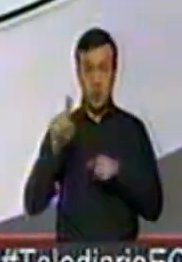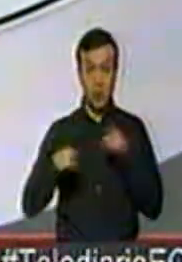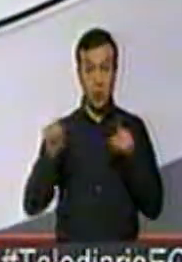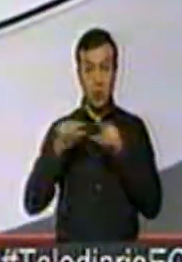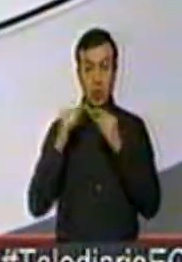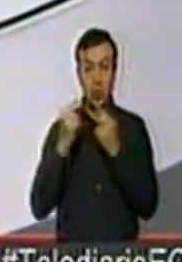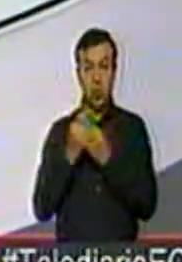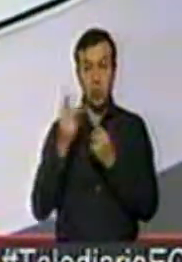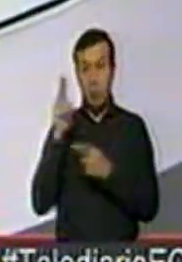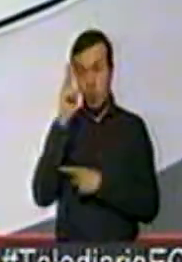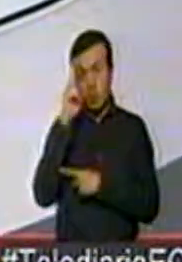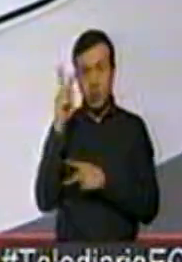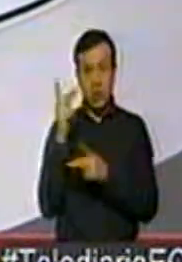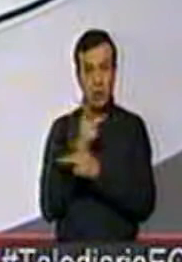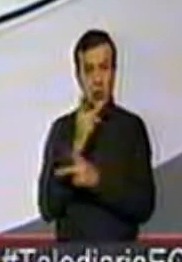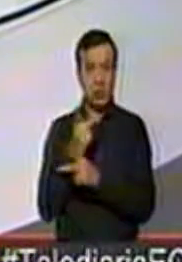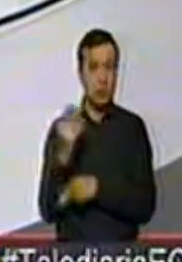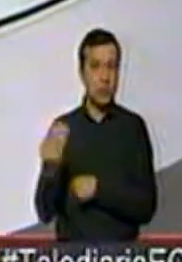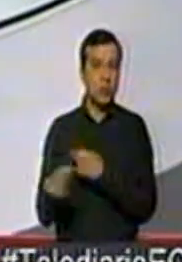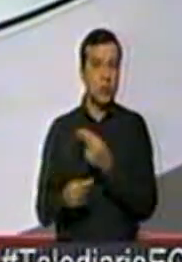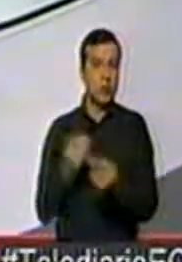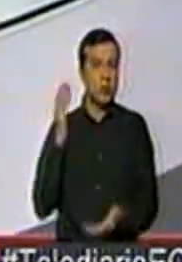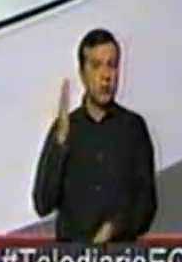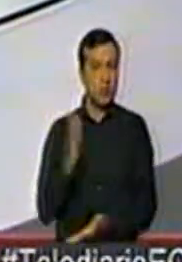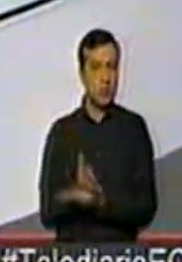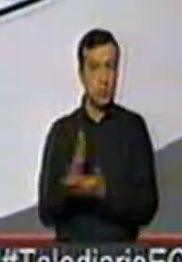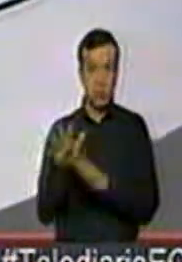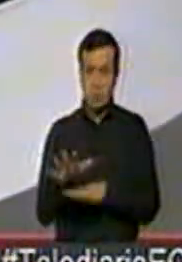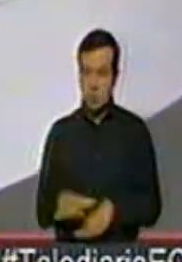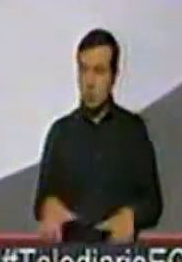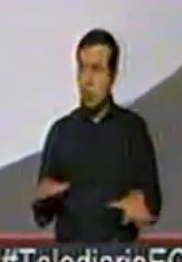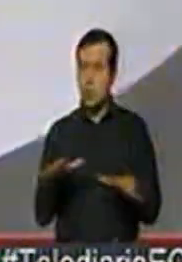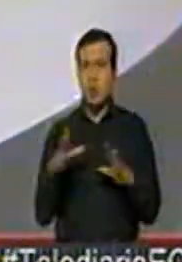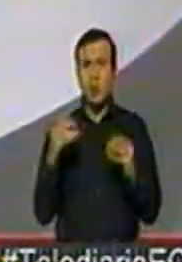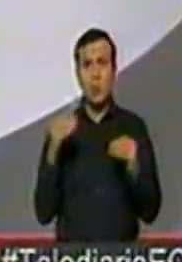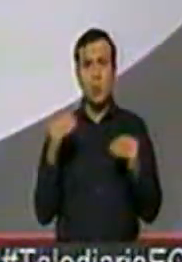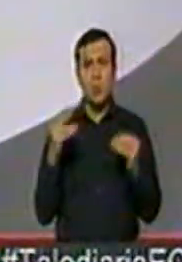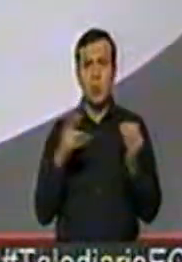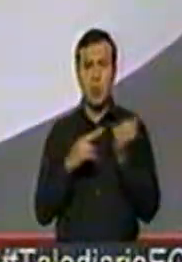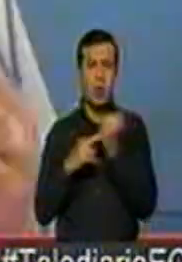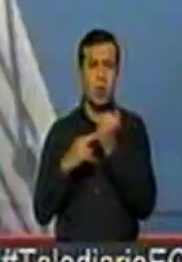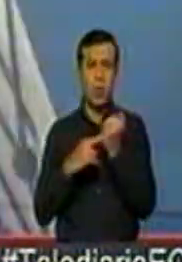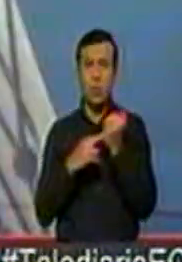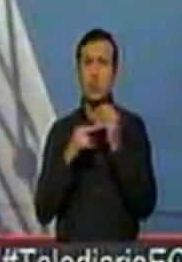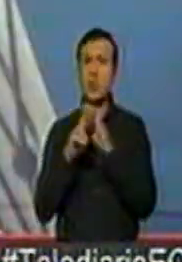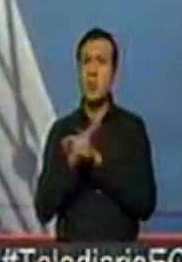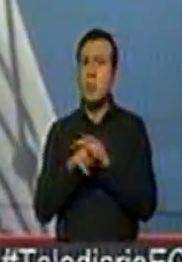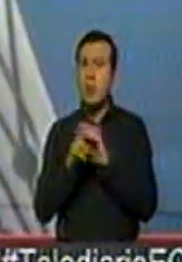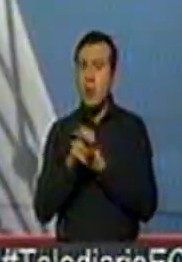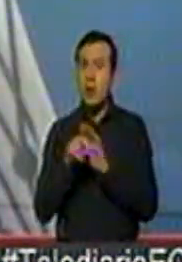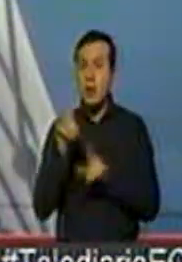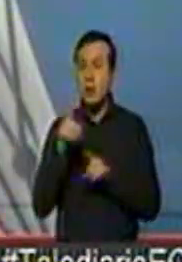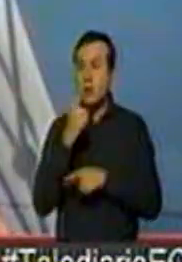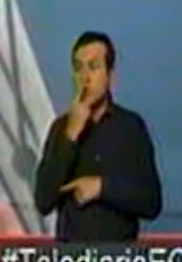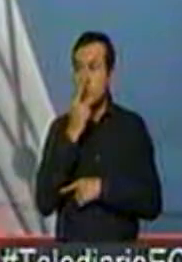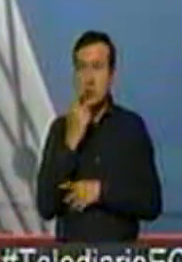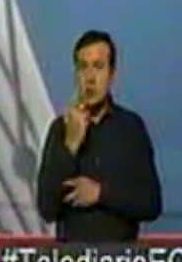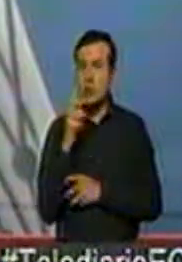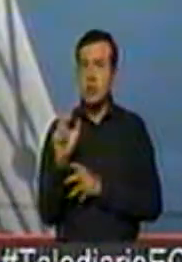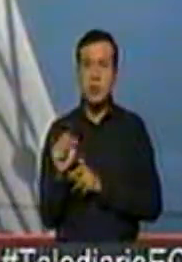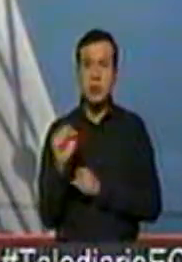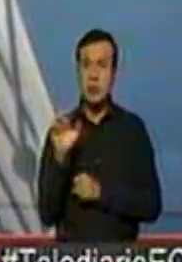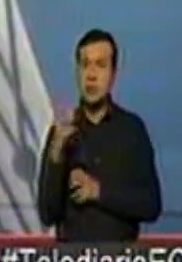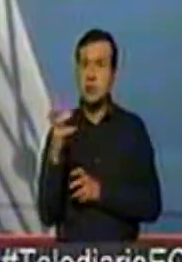grupos delincuenciales. ¿Cómo evitar que en una zona donde existen tantos recursos minerales, pues haya ese atractivo y pues